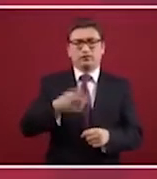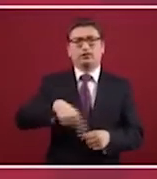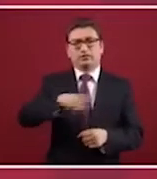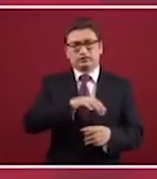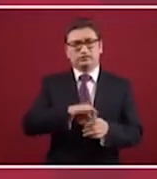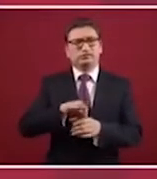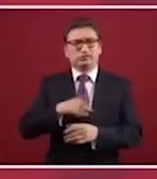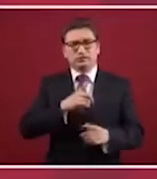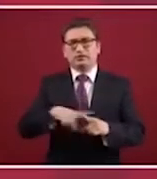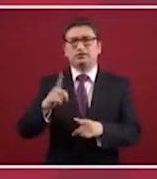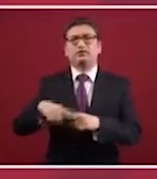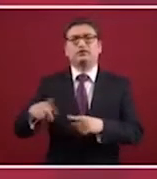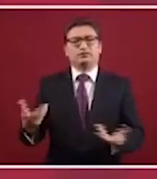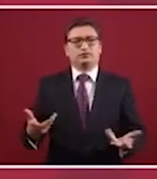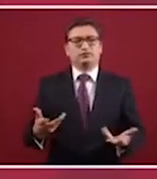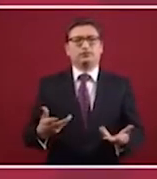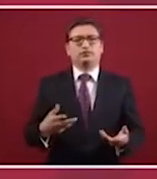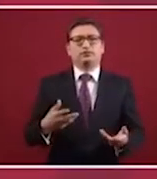eso